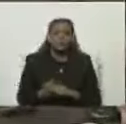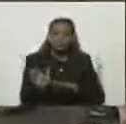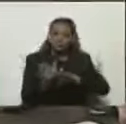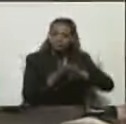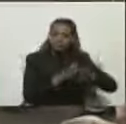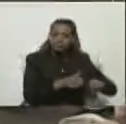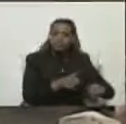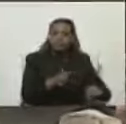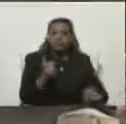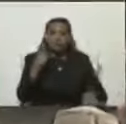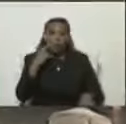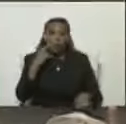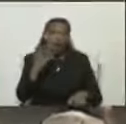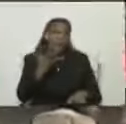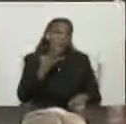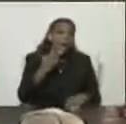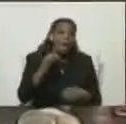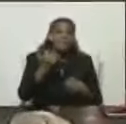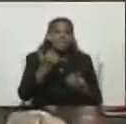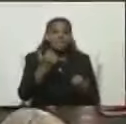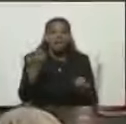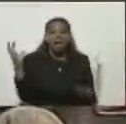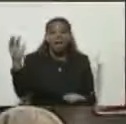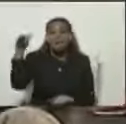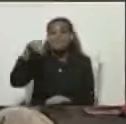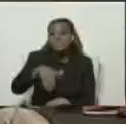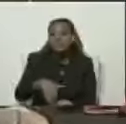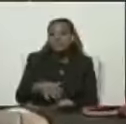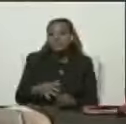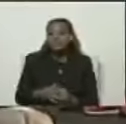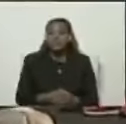Si estuviéramos en Maracay y viviéramos esto, yo les diría,